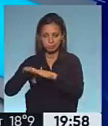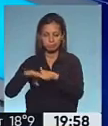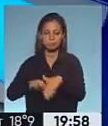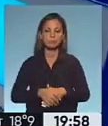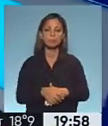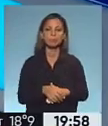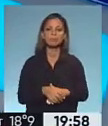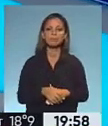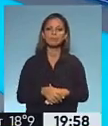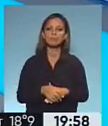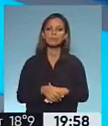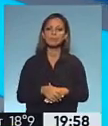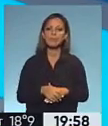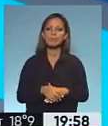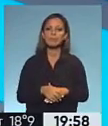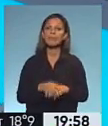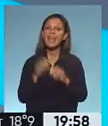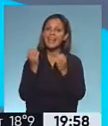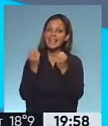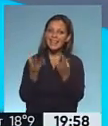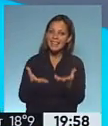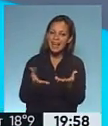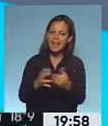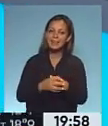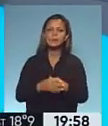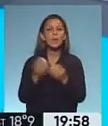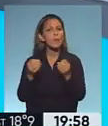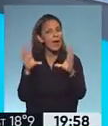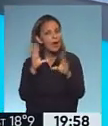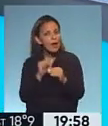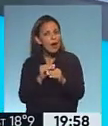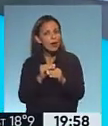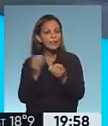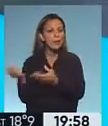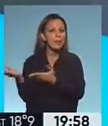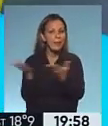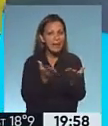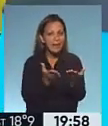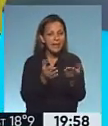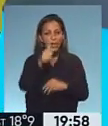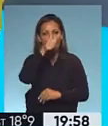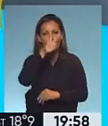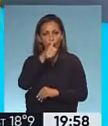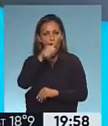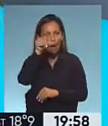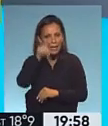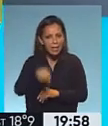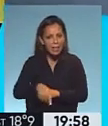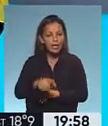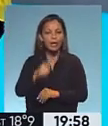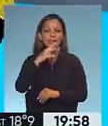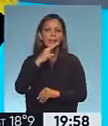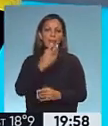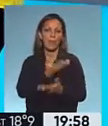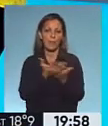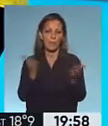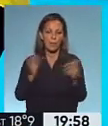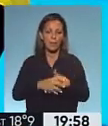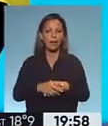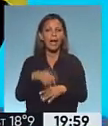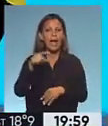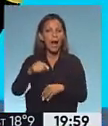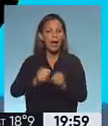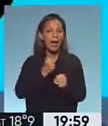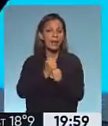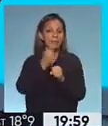57.779. ¿Qué tal? ¿Cómo les va? Para todos, muy buenas noches. Bienvenidos a la edición de los domingos de Televisión Pública Noticias. Los estaremos